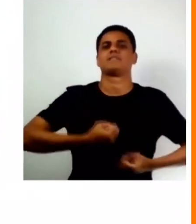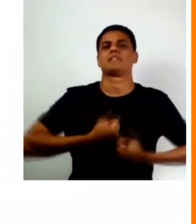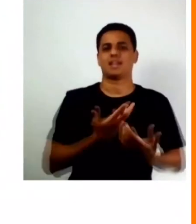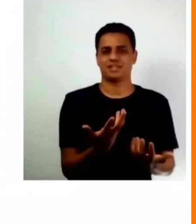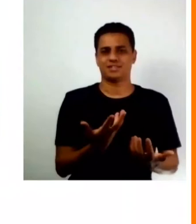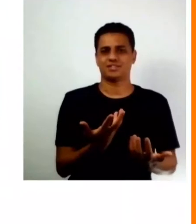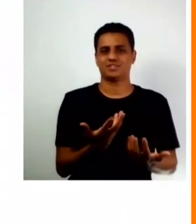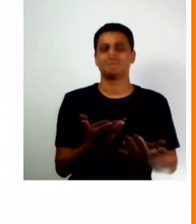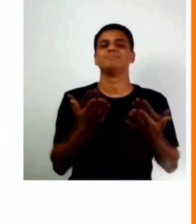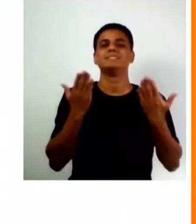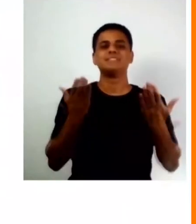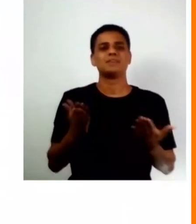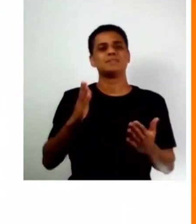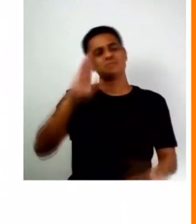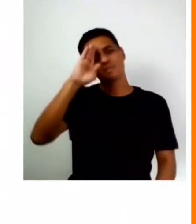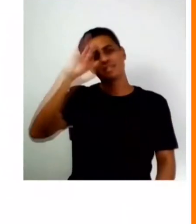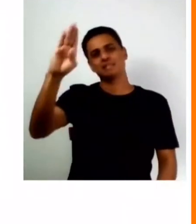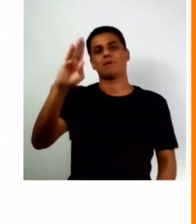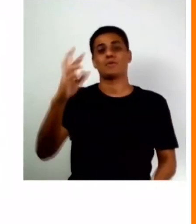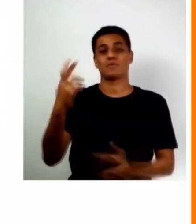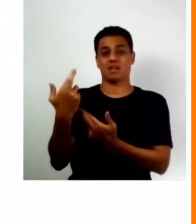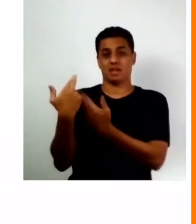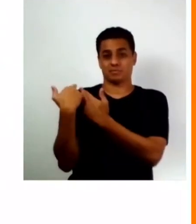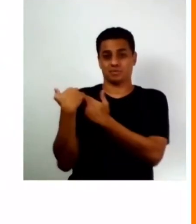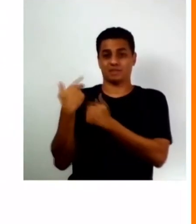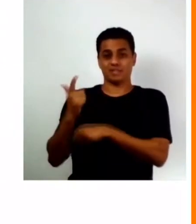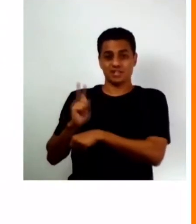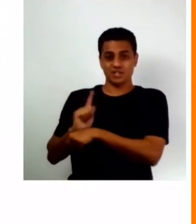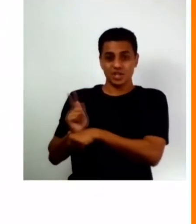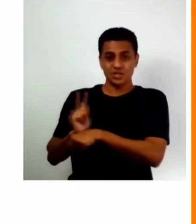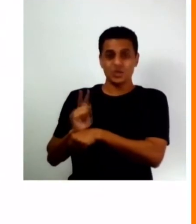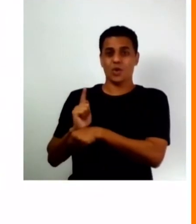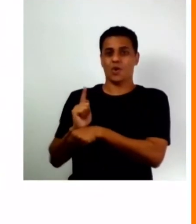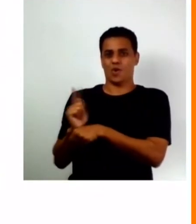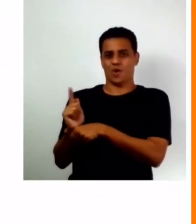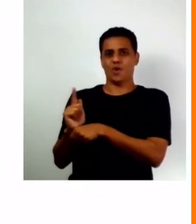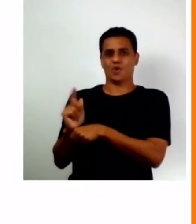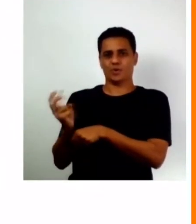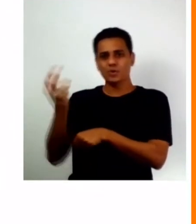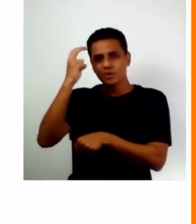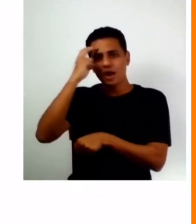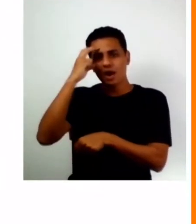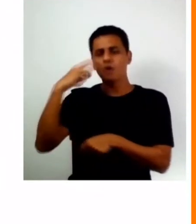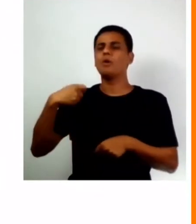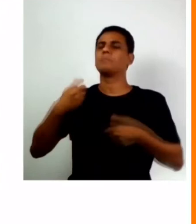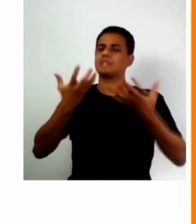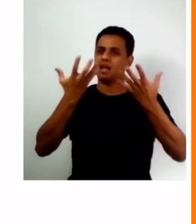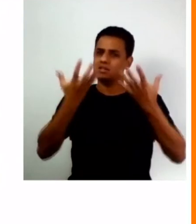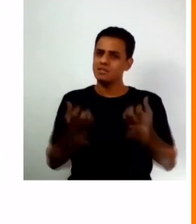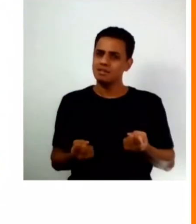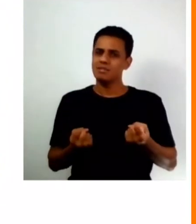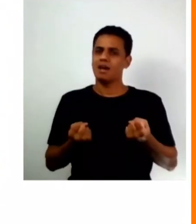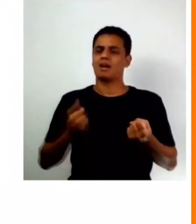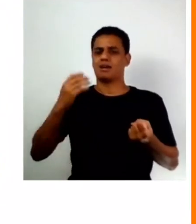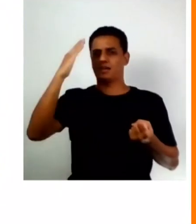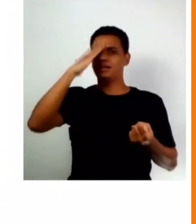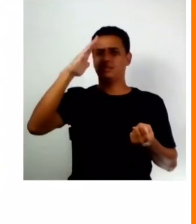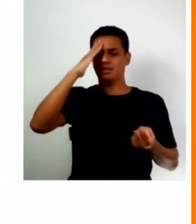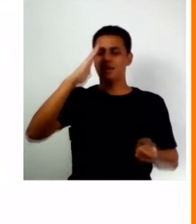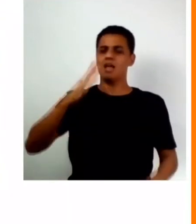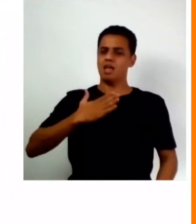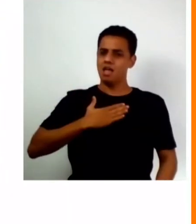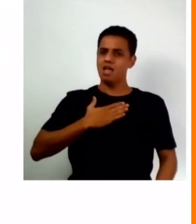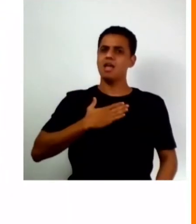profesional do gestor cultural de aceptar, de entender que el é un cierto